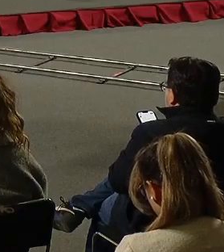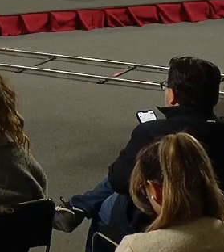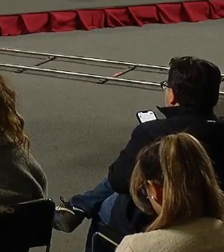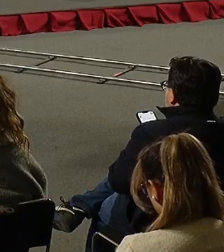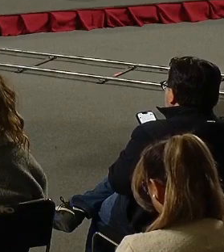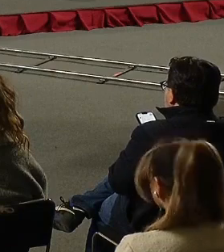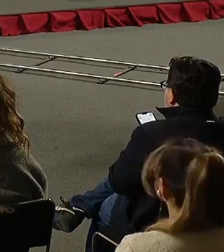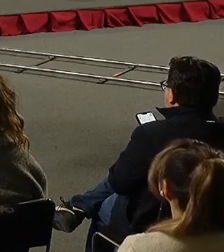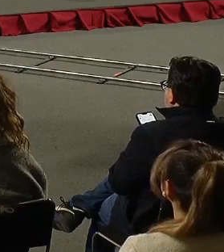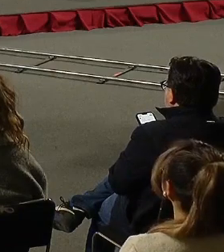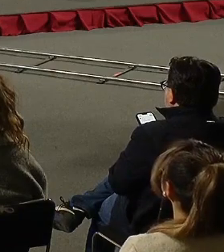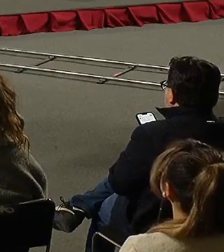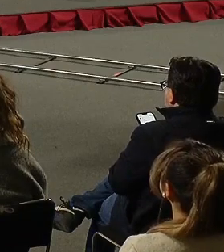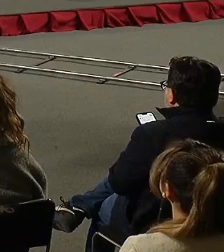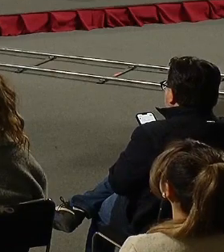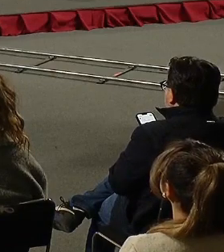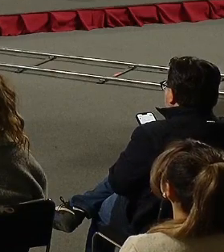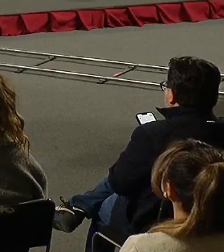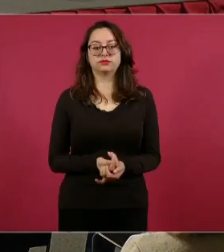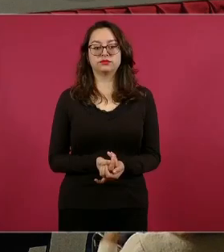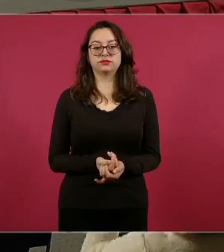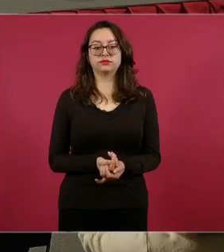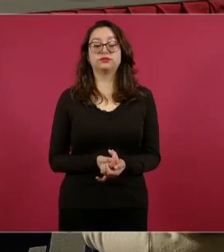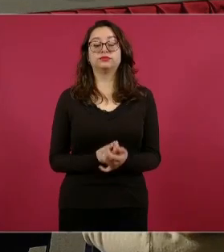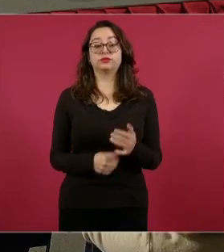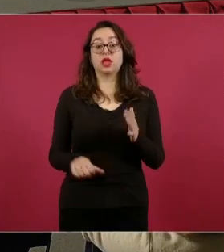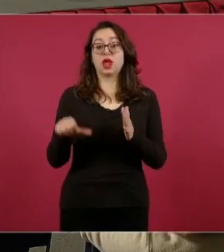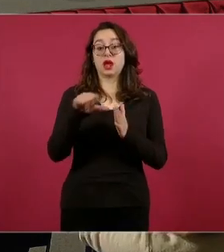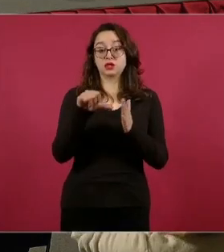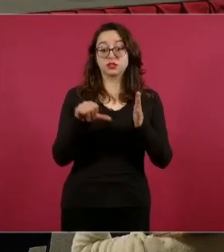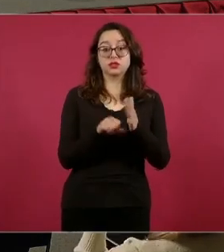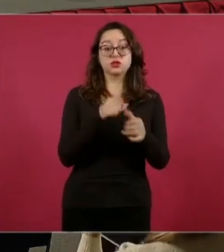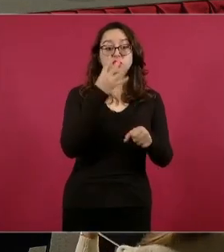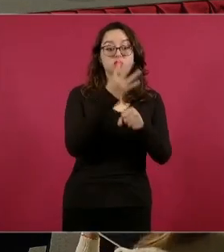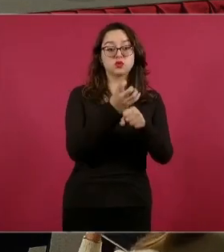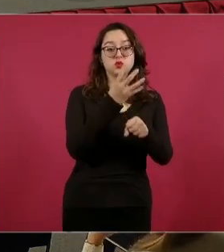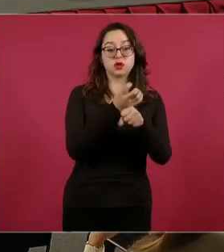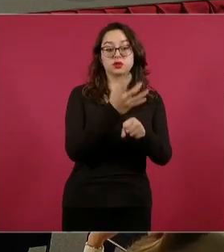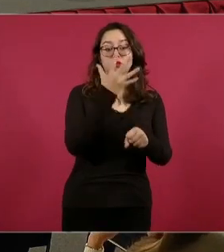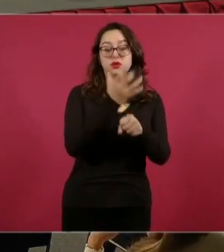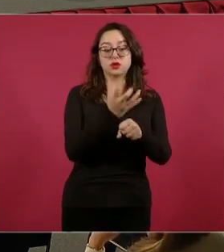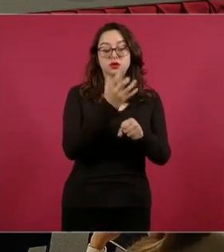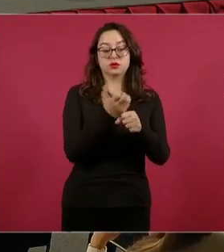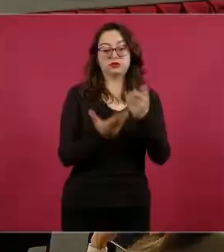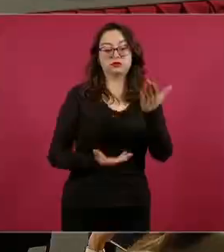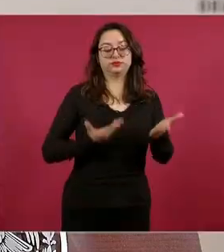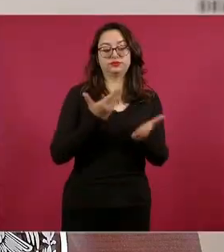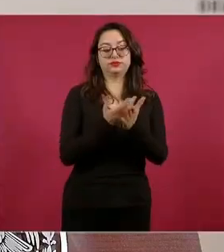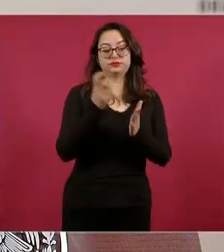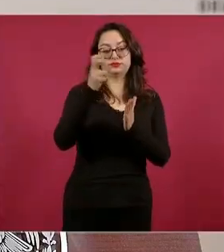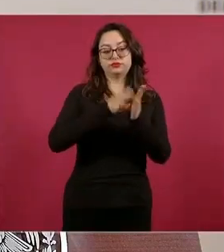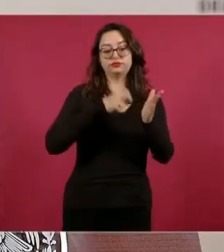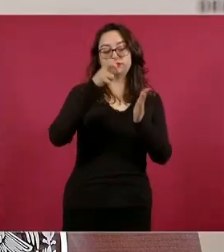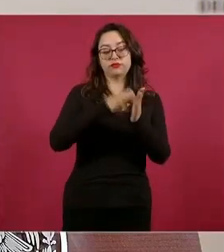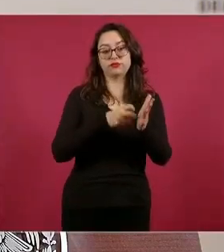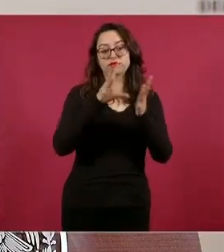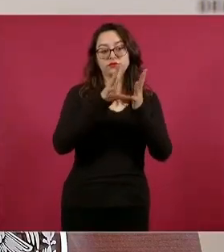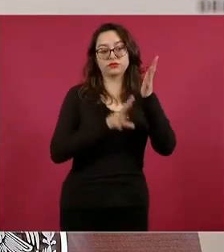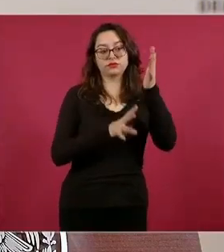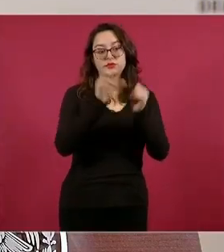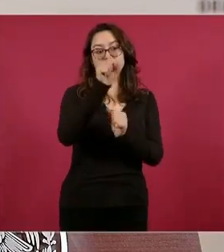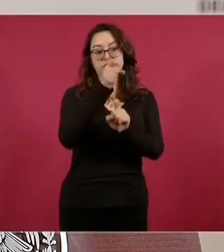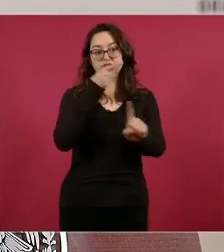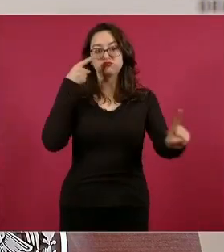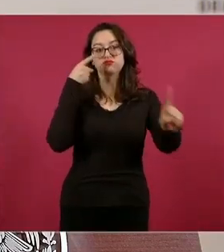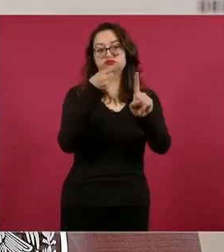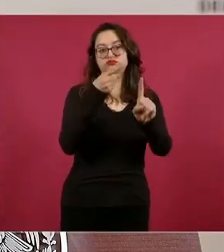Como pueden ver, con las modificaciones al artículo 4 y 5, recuperamos el sentido social de nuestra Carta Magna.